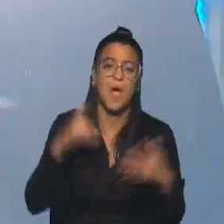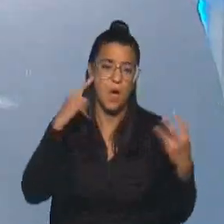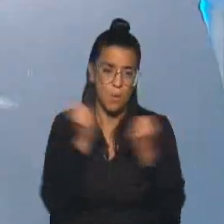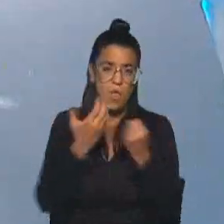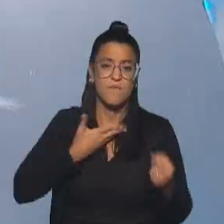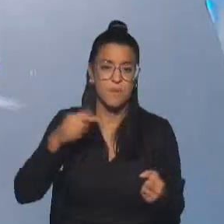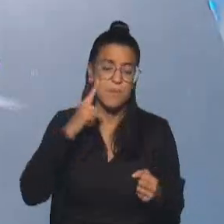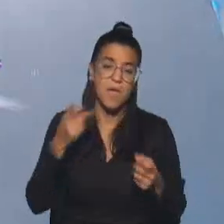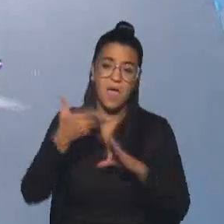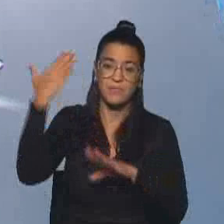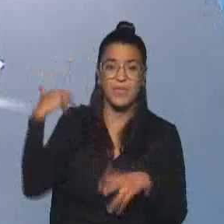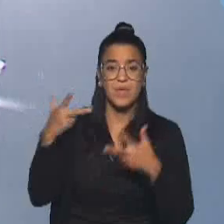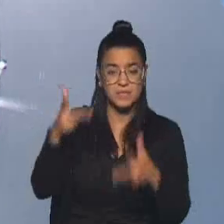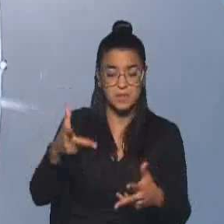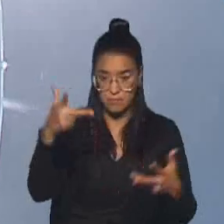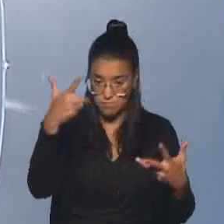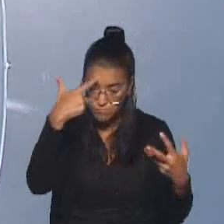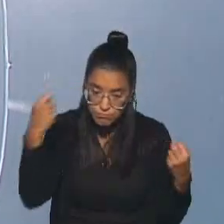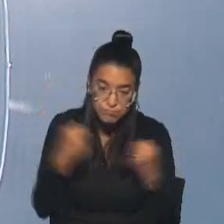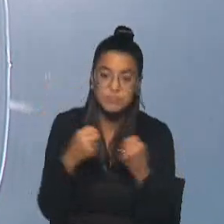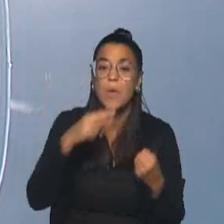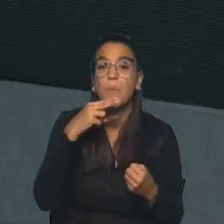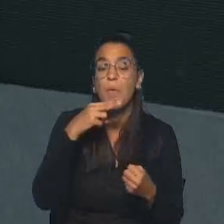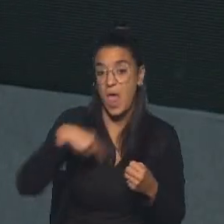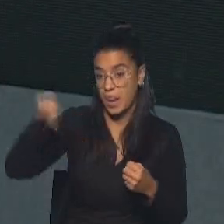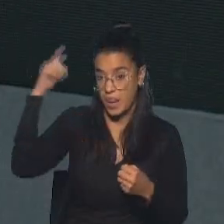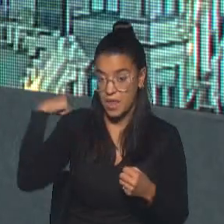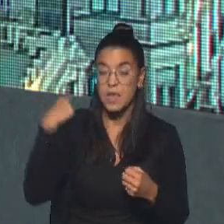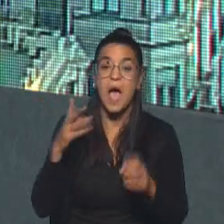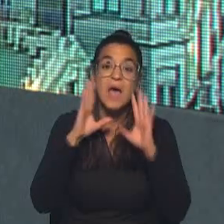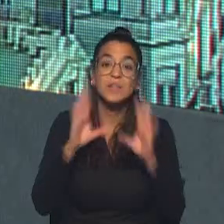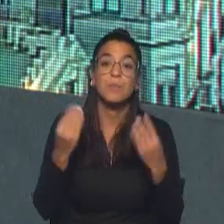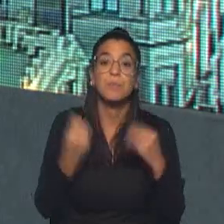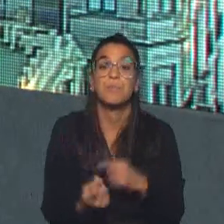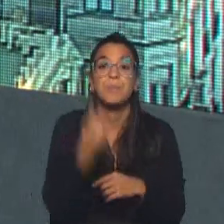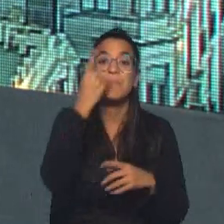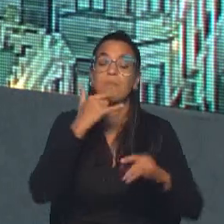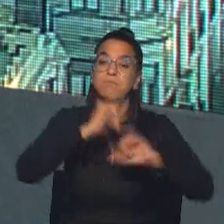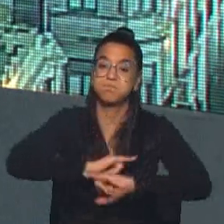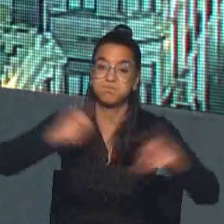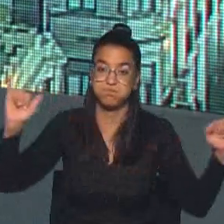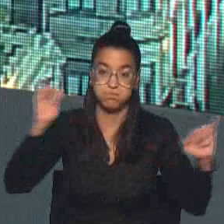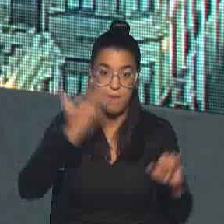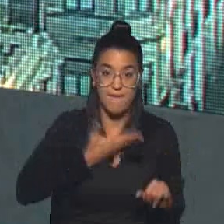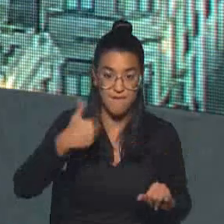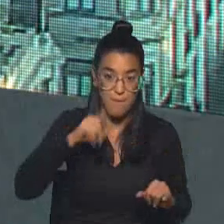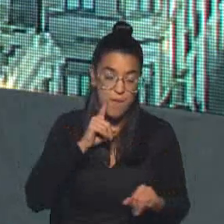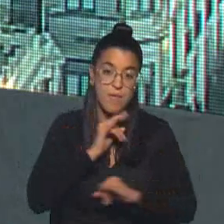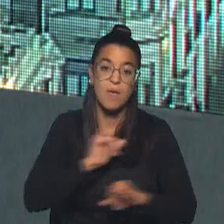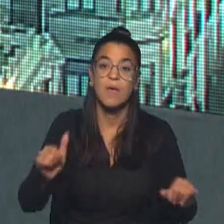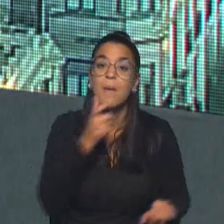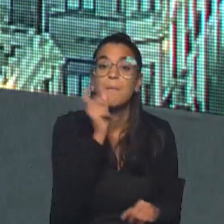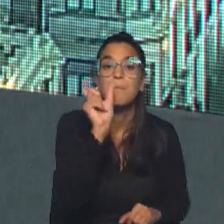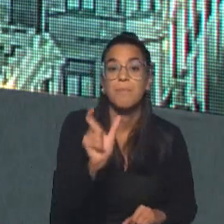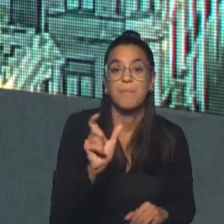Fondo Monetario, entonces decíamos que se cerró el viernes y que atención, porque ya el primer comunicado del FMI habla de la